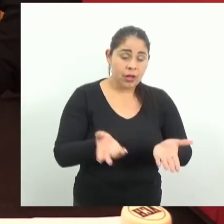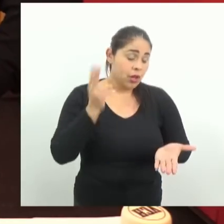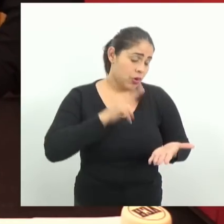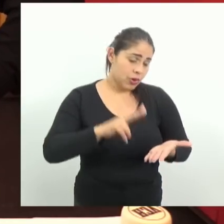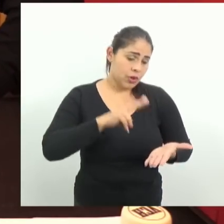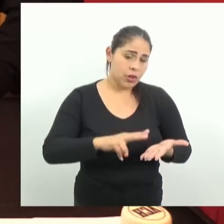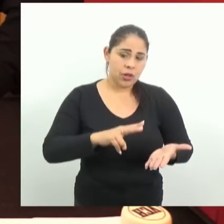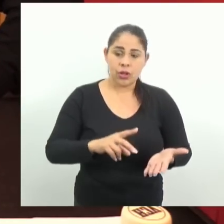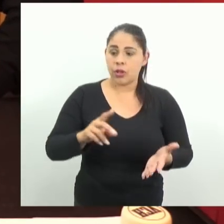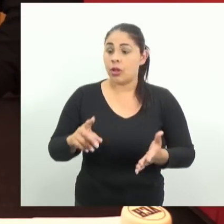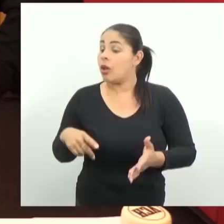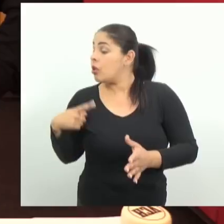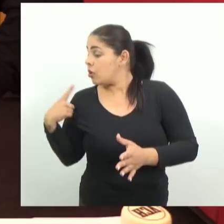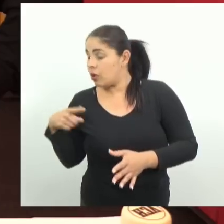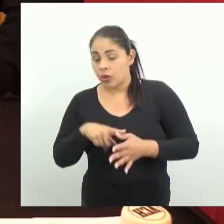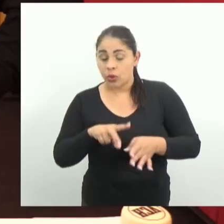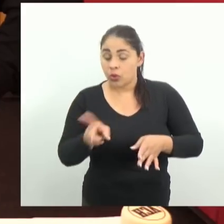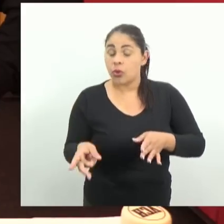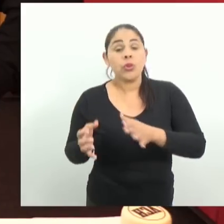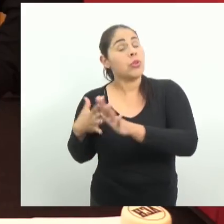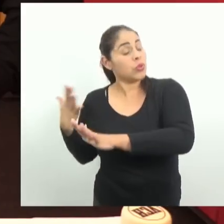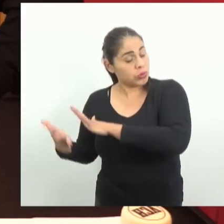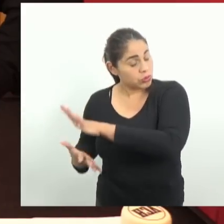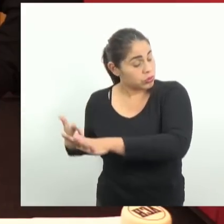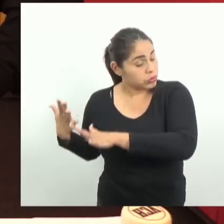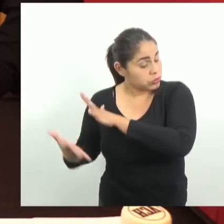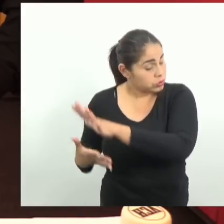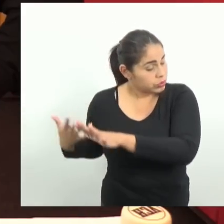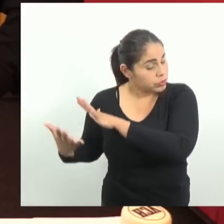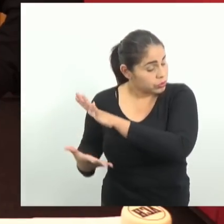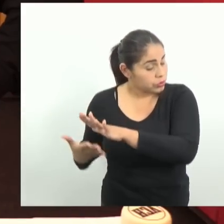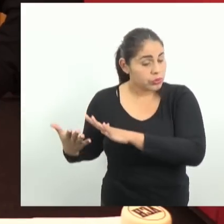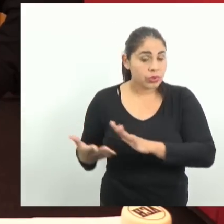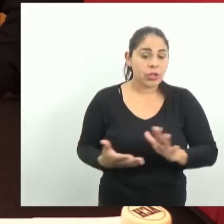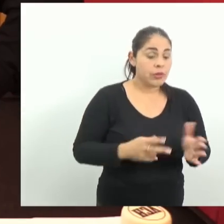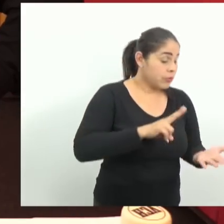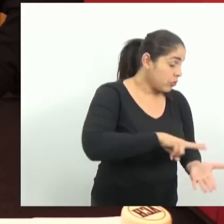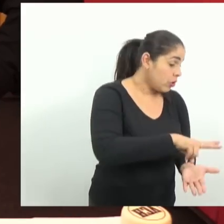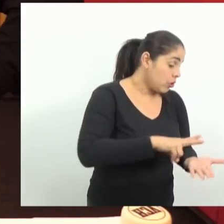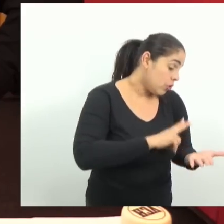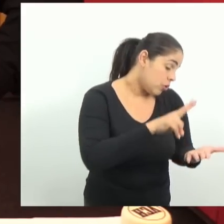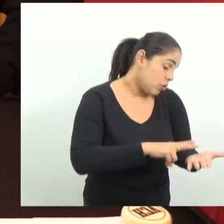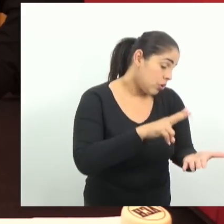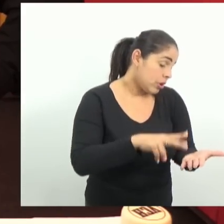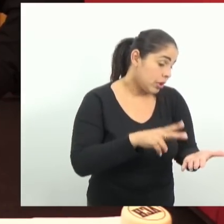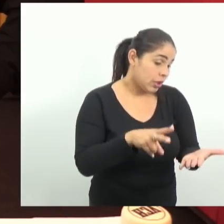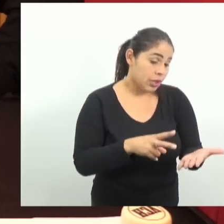¿Sabes, querido oyente? La Biblia que se lee solo con los ojos y no se pronuncia con